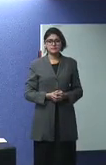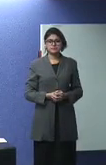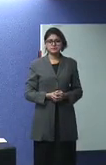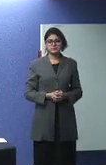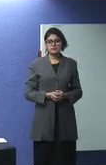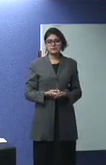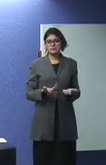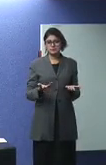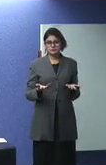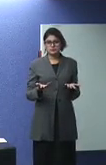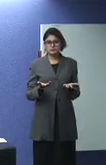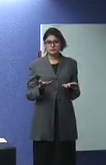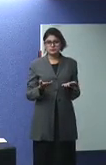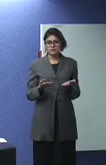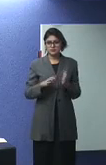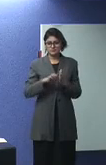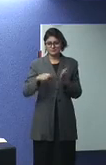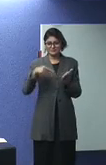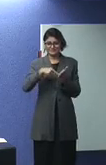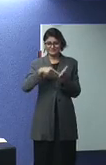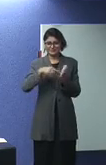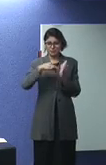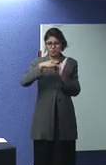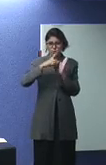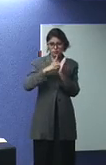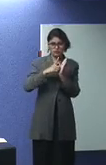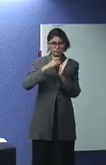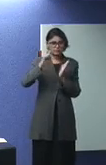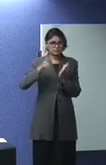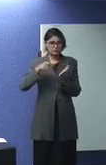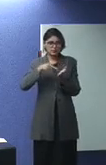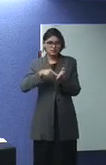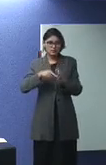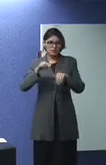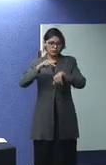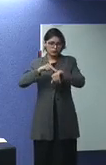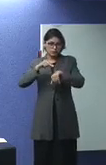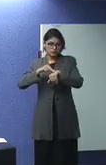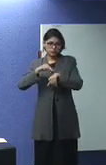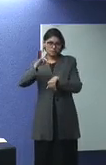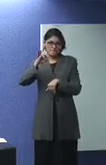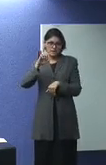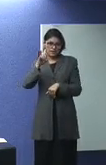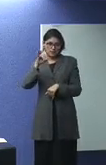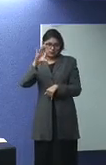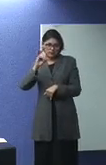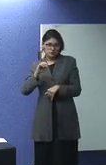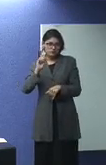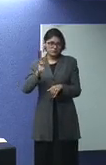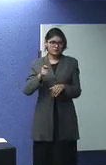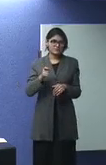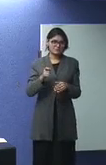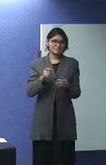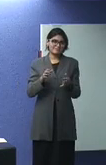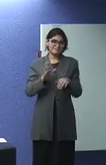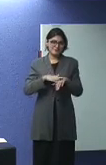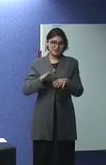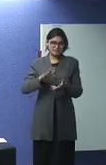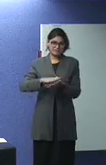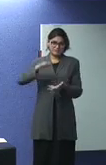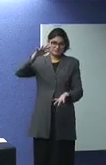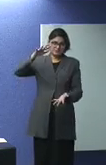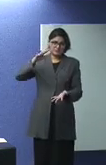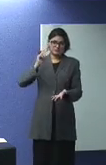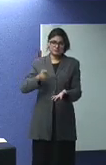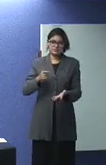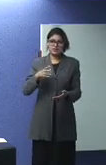Entonces, digamos que el modelo de prescindencia, el modelo médico, podría ser considerado como una visión dominante que aluden a una